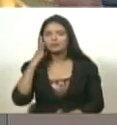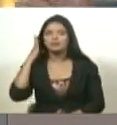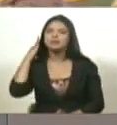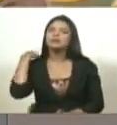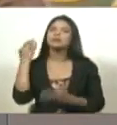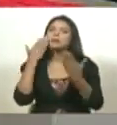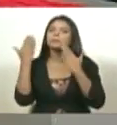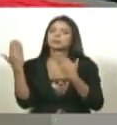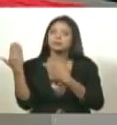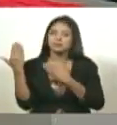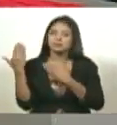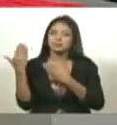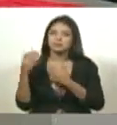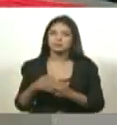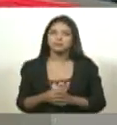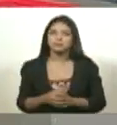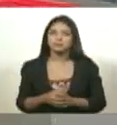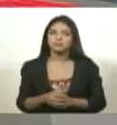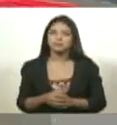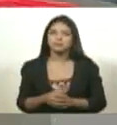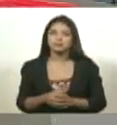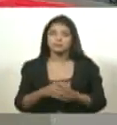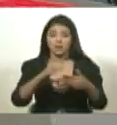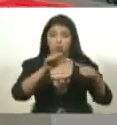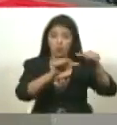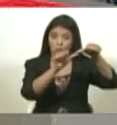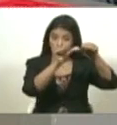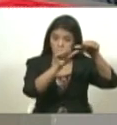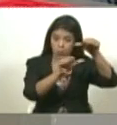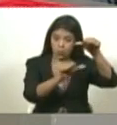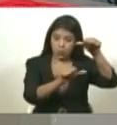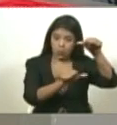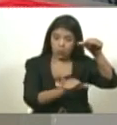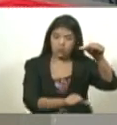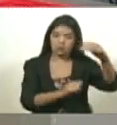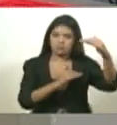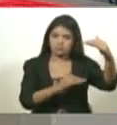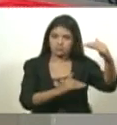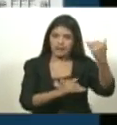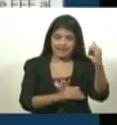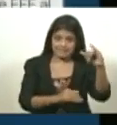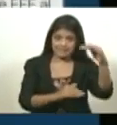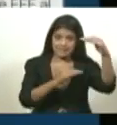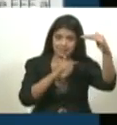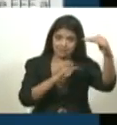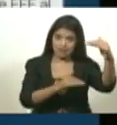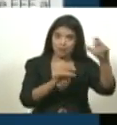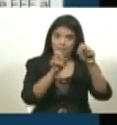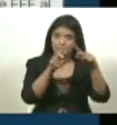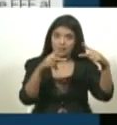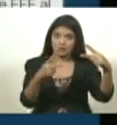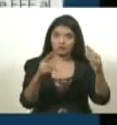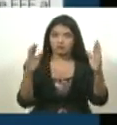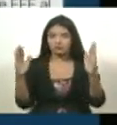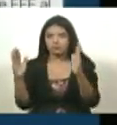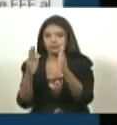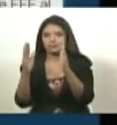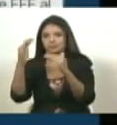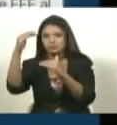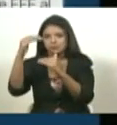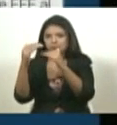la corrección, mire, ¿ves? Mire la supernoticia, pero mire la supernoticia en el lado izquierdo, ¿verdad? En El País Internacional, y miren la